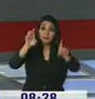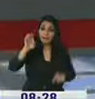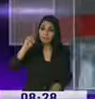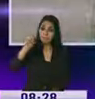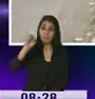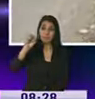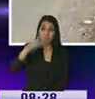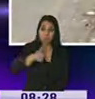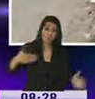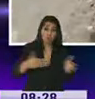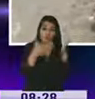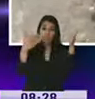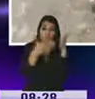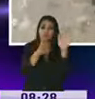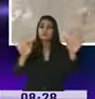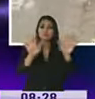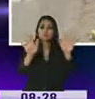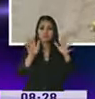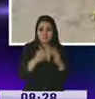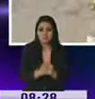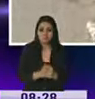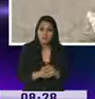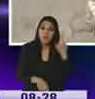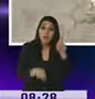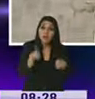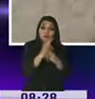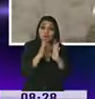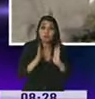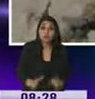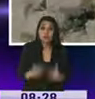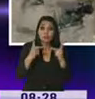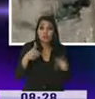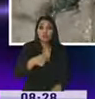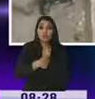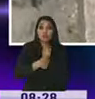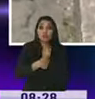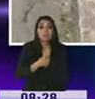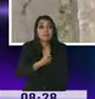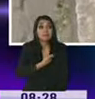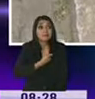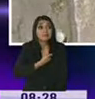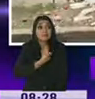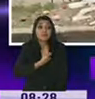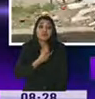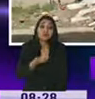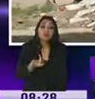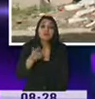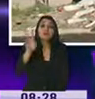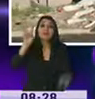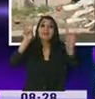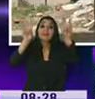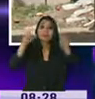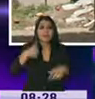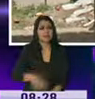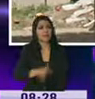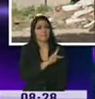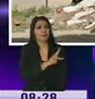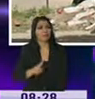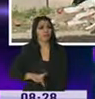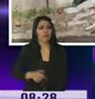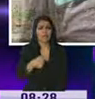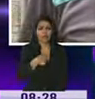de recolección de basura, porque muchos funcionarios piensan que uno habla además de ciertos tópicos, ya es algo personal,